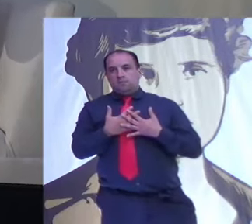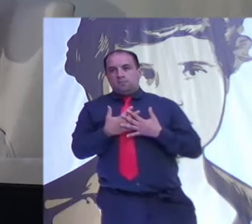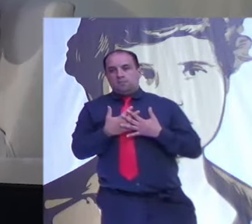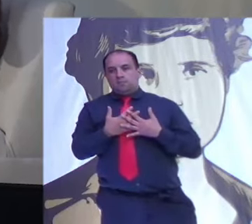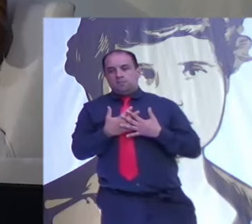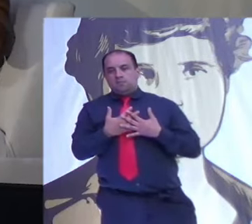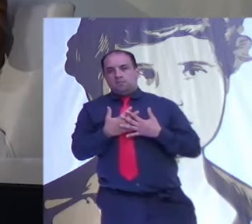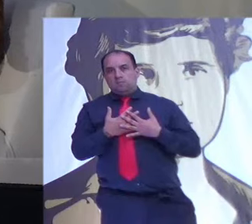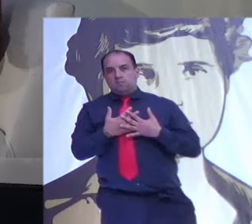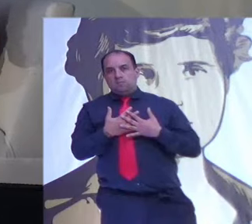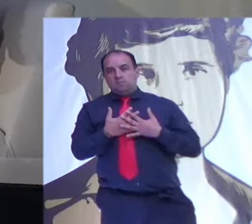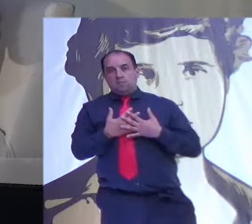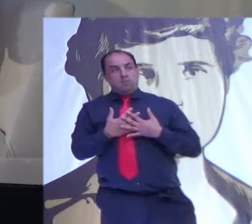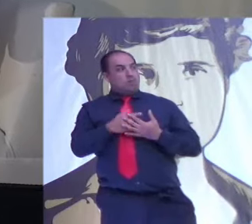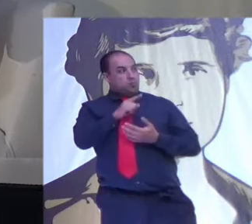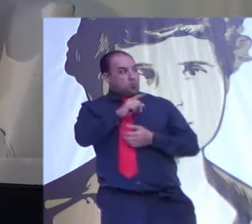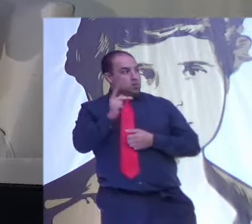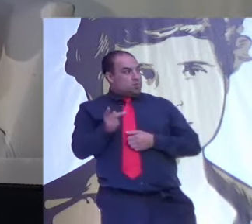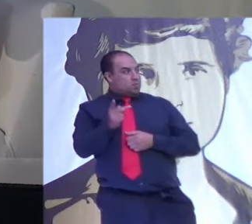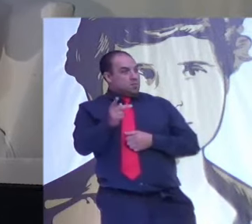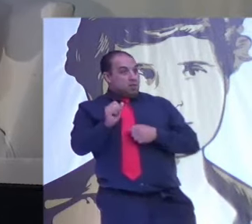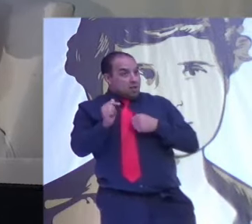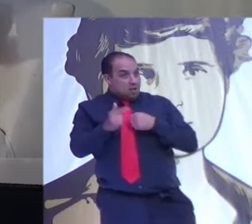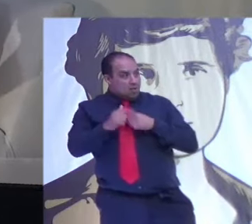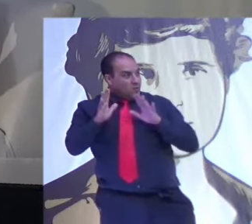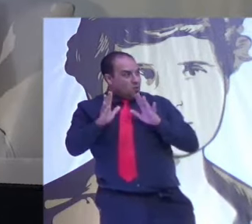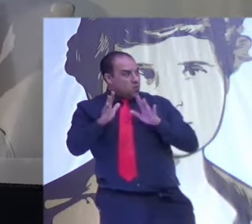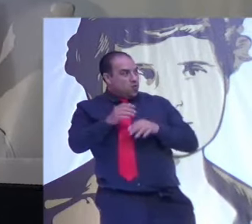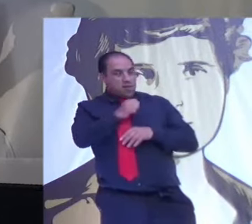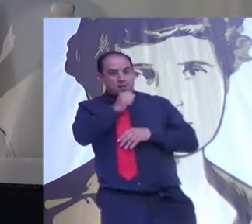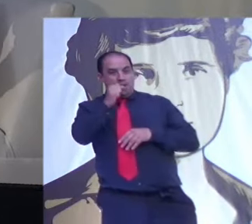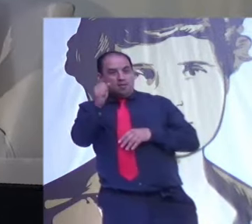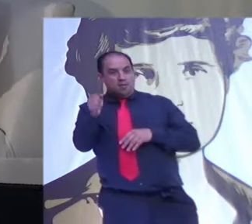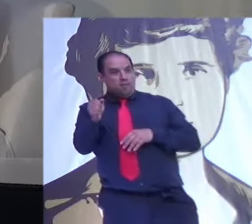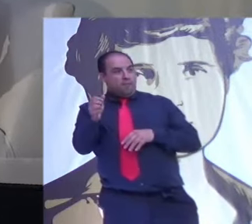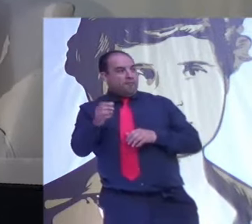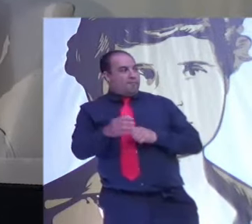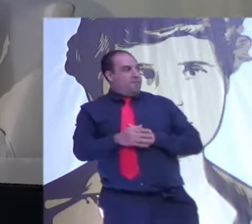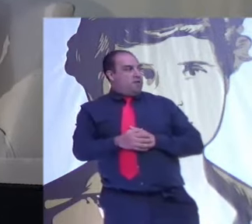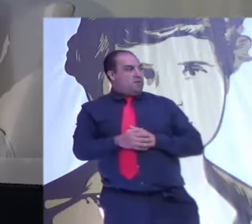Es que no entendí, ¿vas a hacer una pregunta tú o lo ibas a pasar?